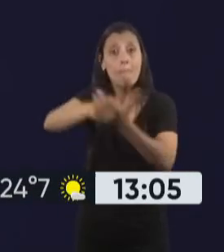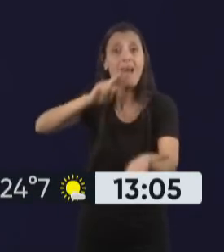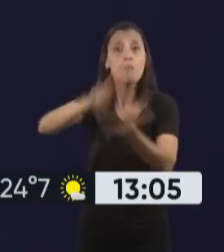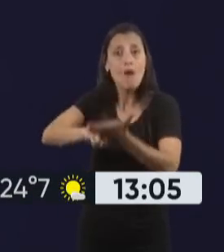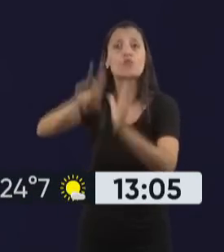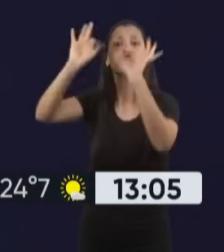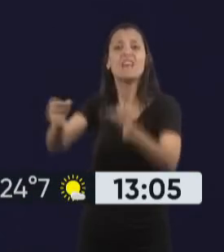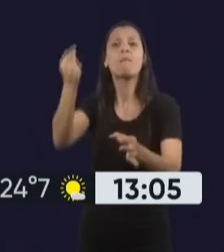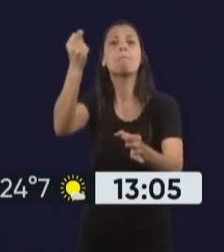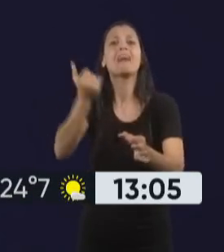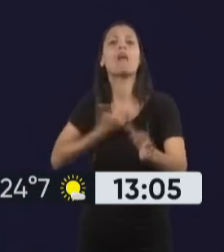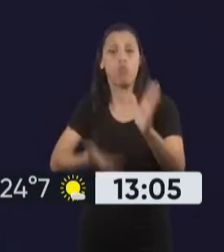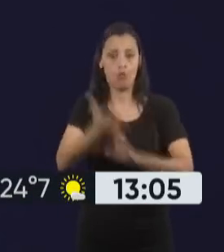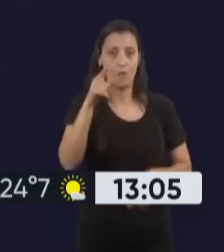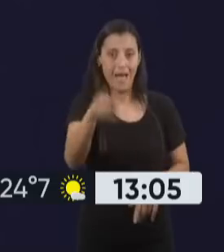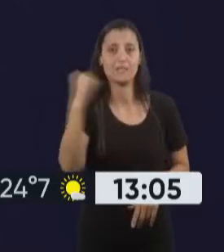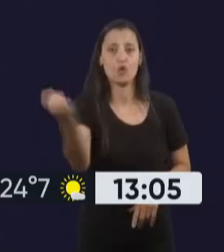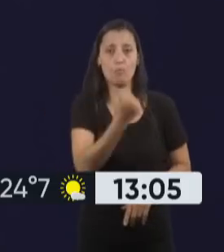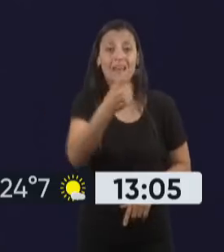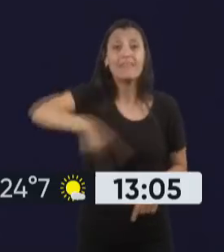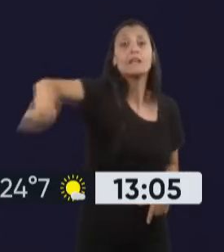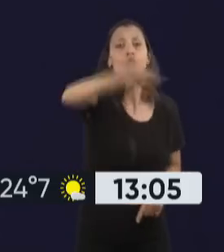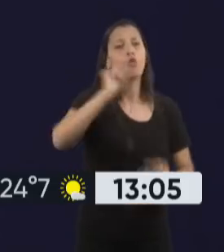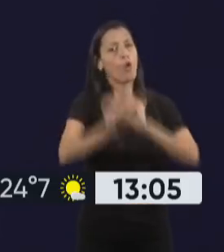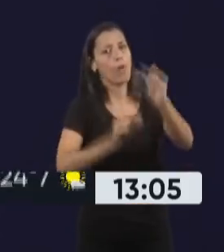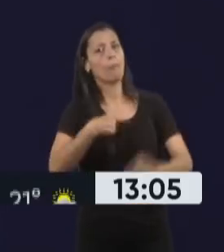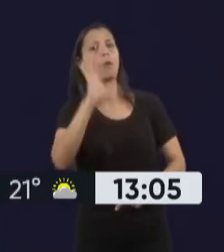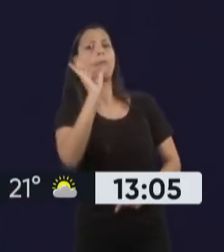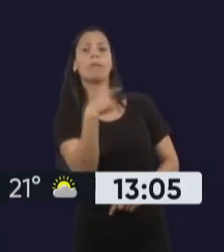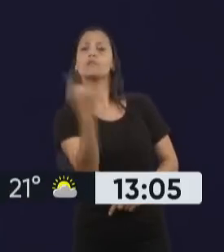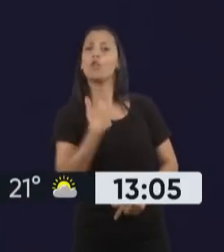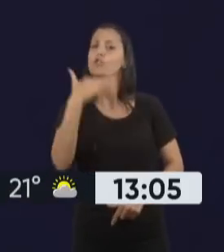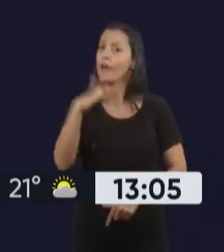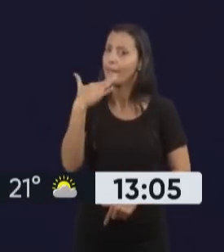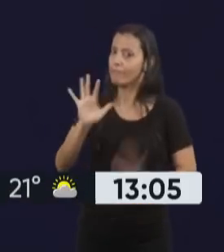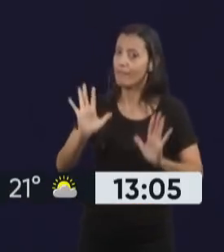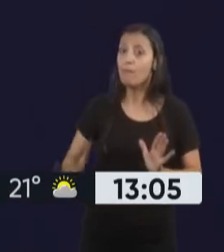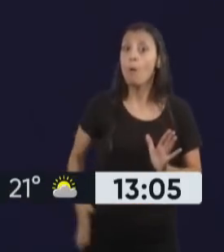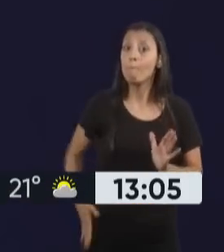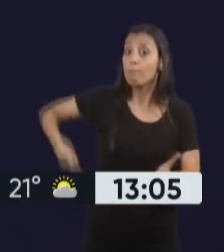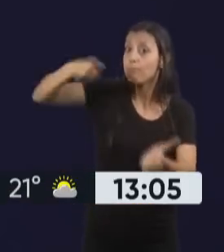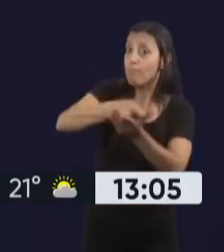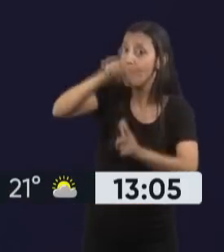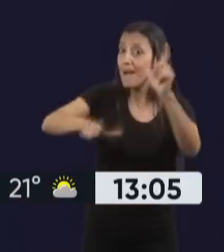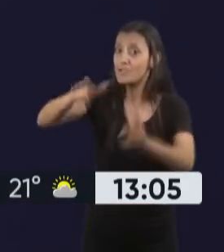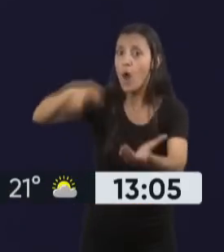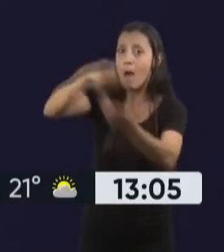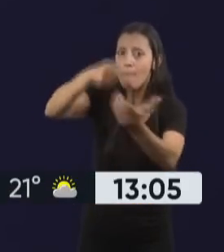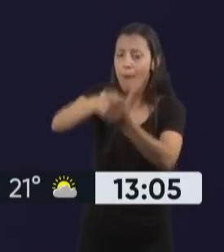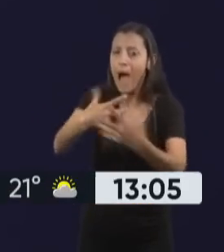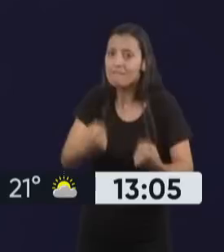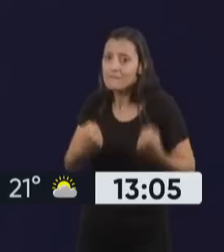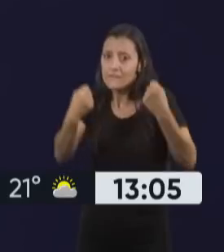es que entre todos estamos comprendiendo que todo peso que sale del bolsillo del contribuyente, sea para